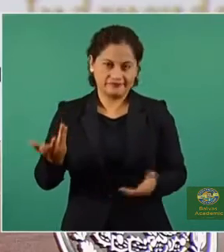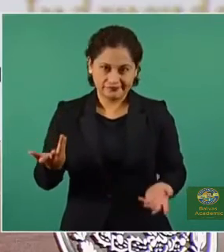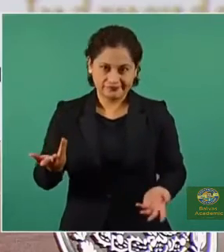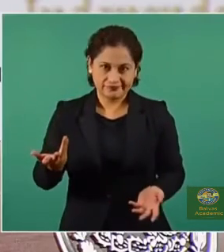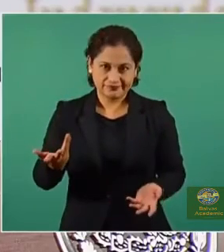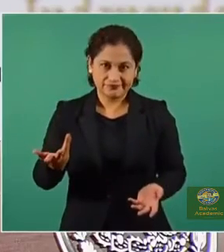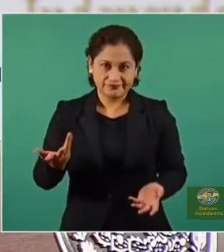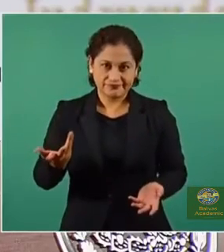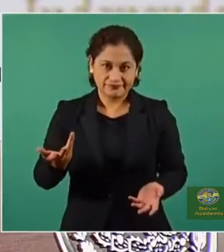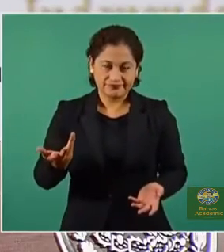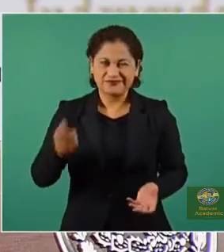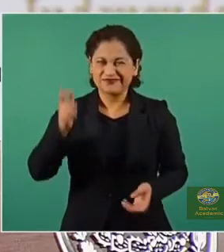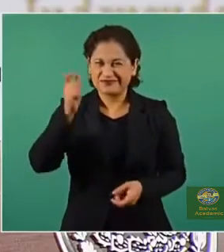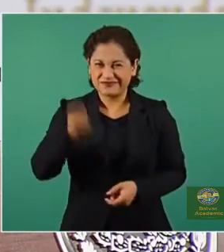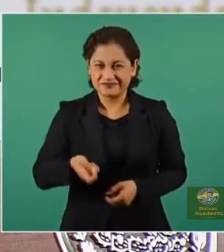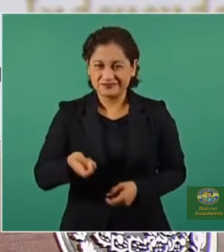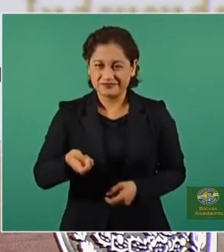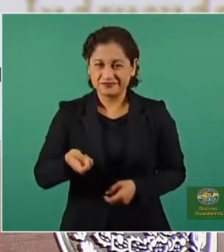8